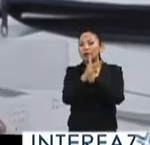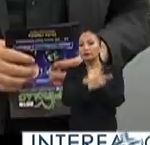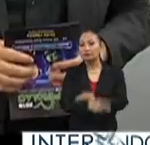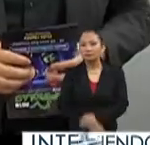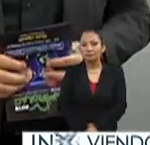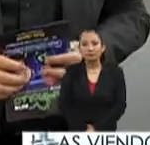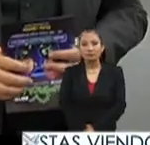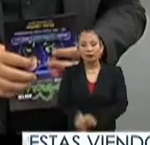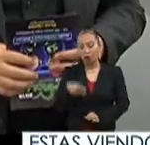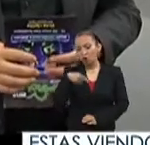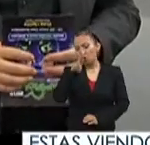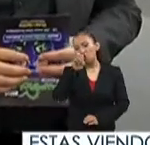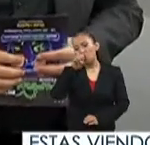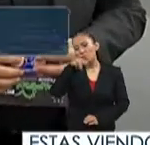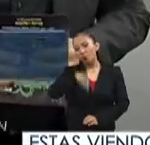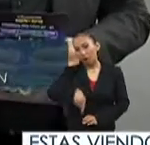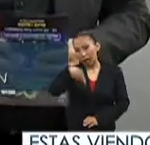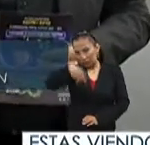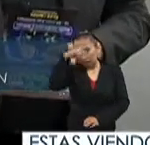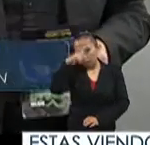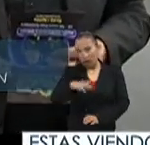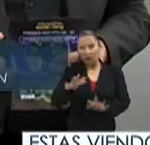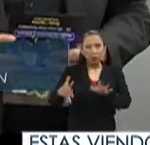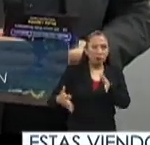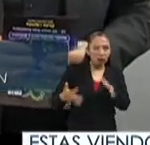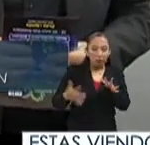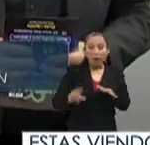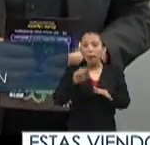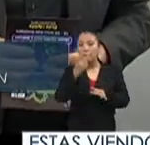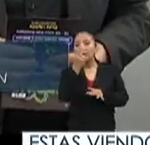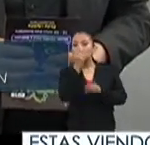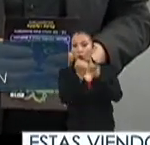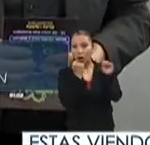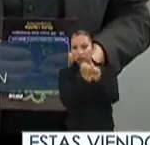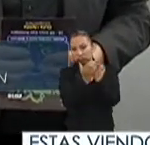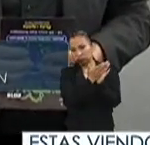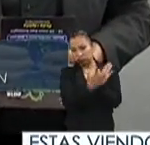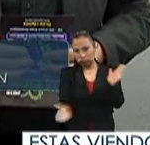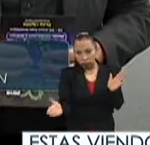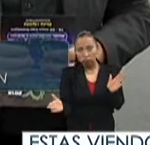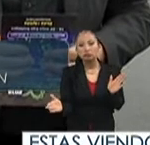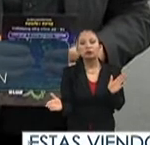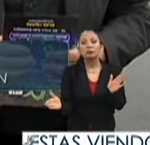naciones. Kumon en México tiene aproximadamente 25 años.